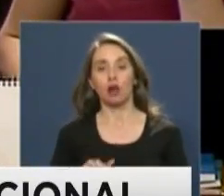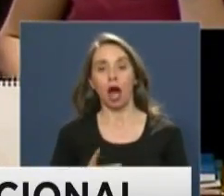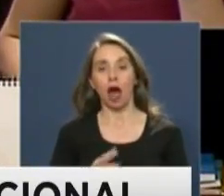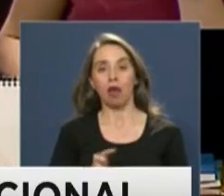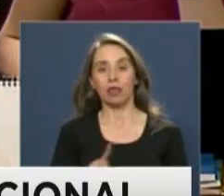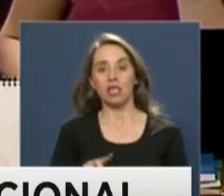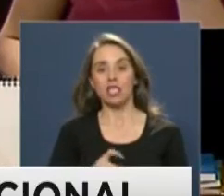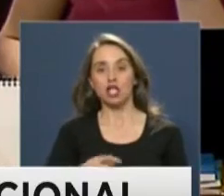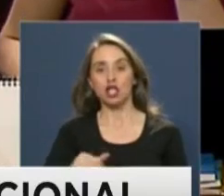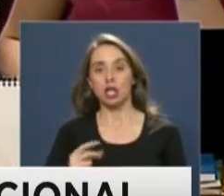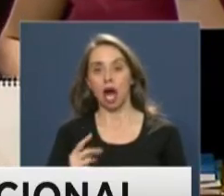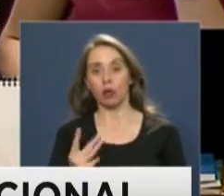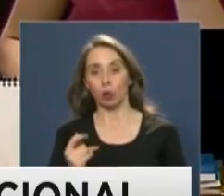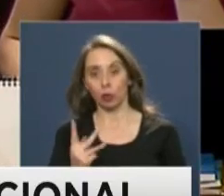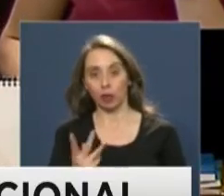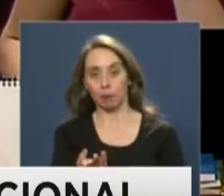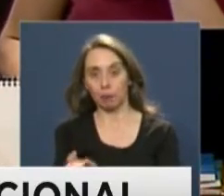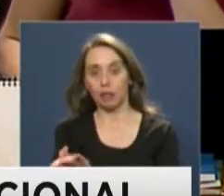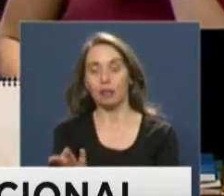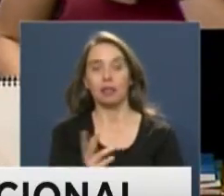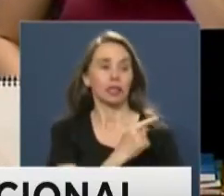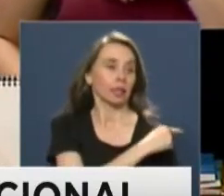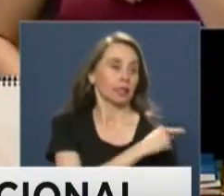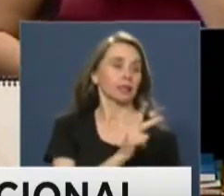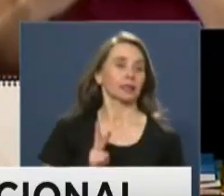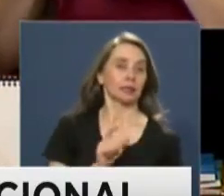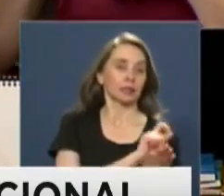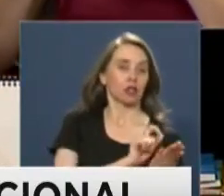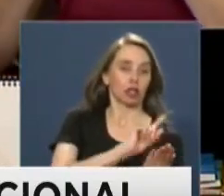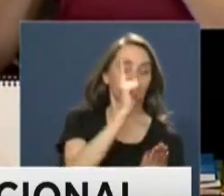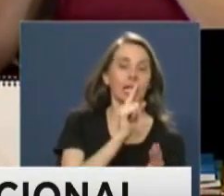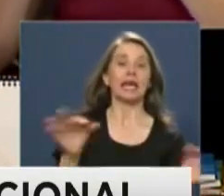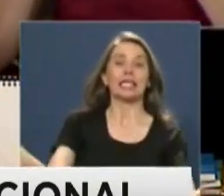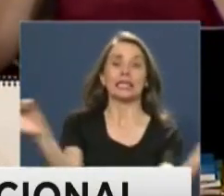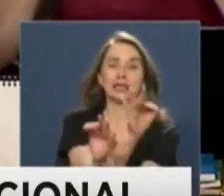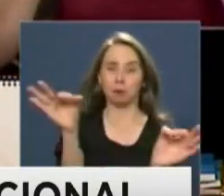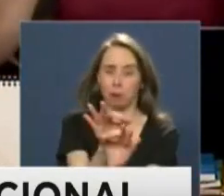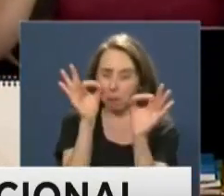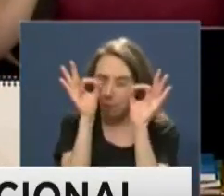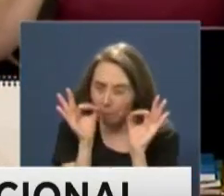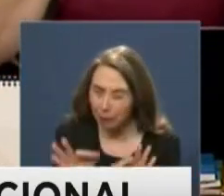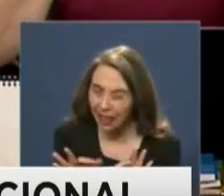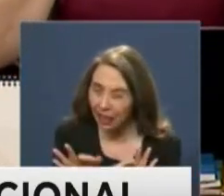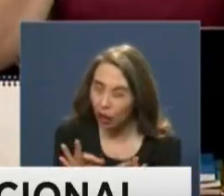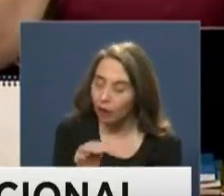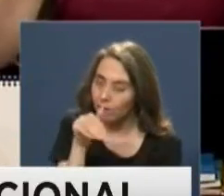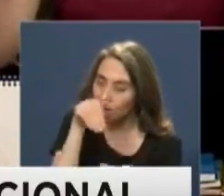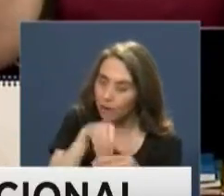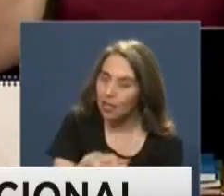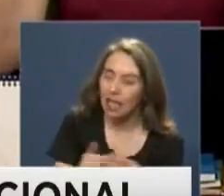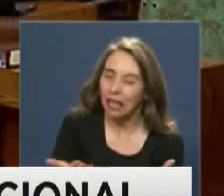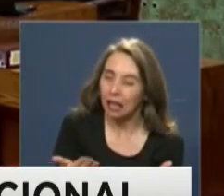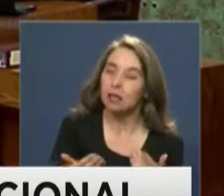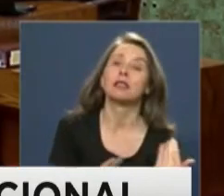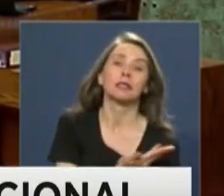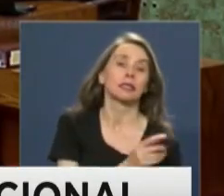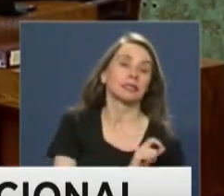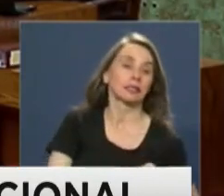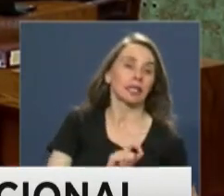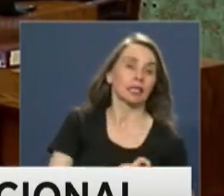Chadwick, y le solicitaré al señor secretario general que explique exactamente lo que vamos a votar. Señor secretario general.